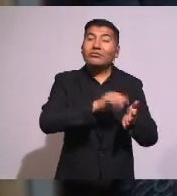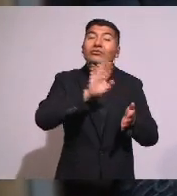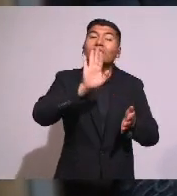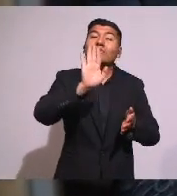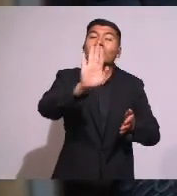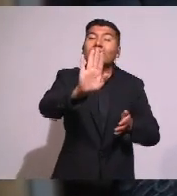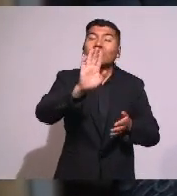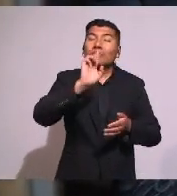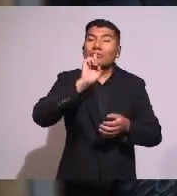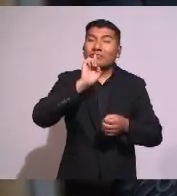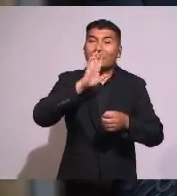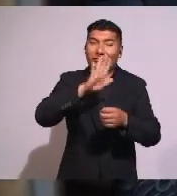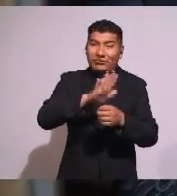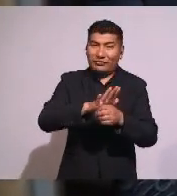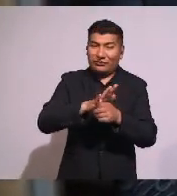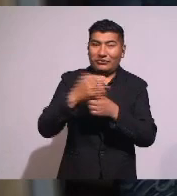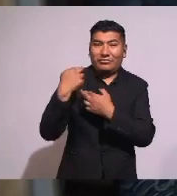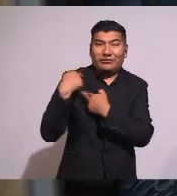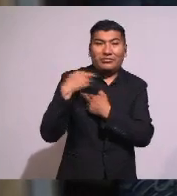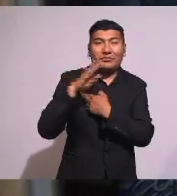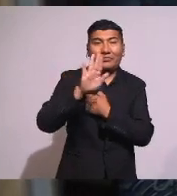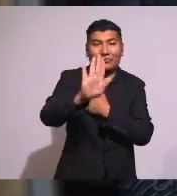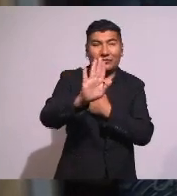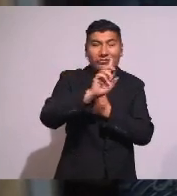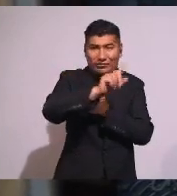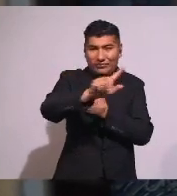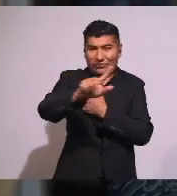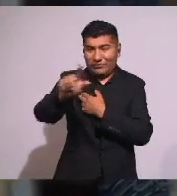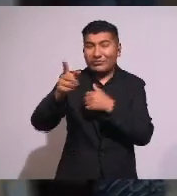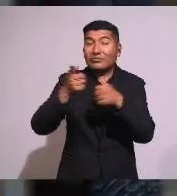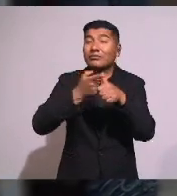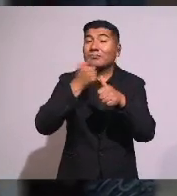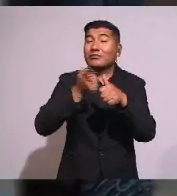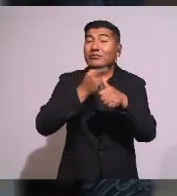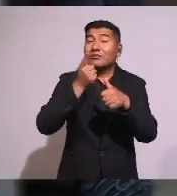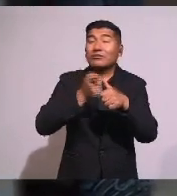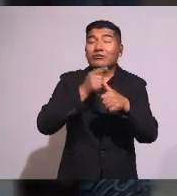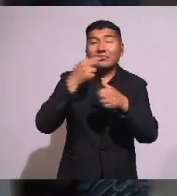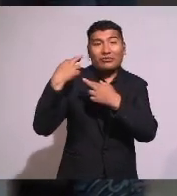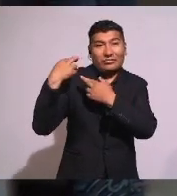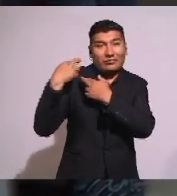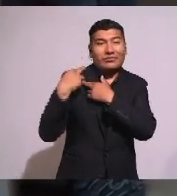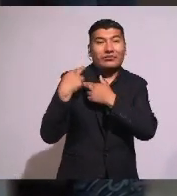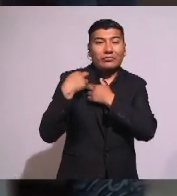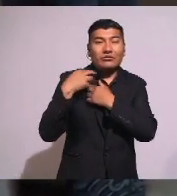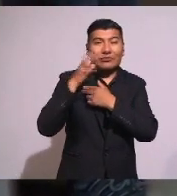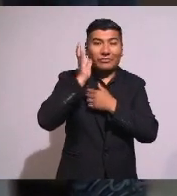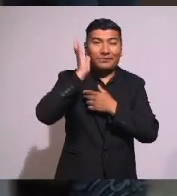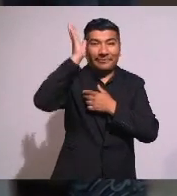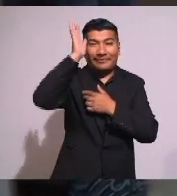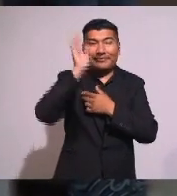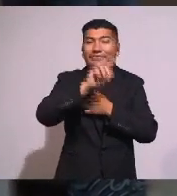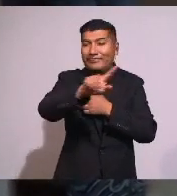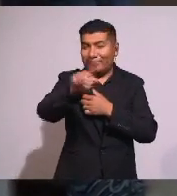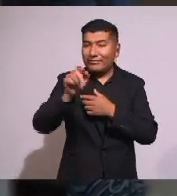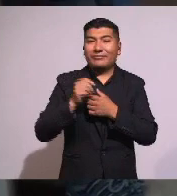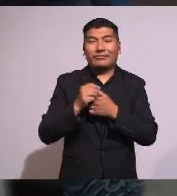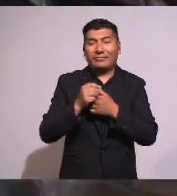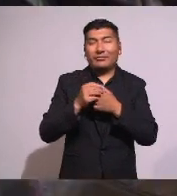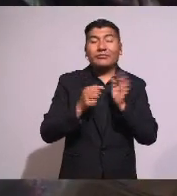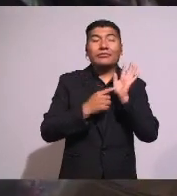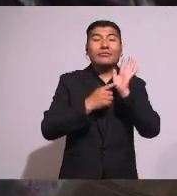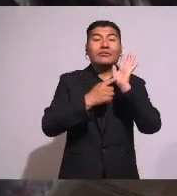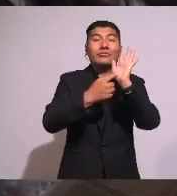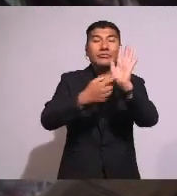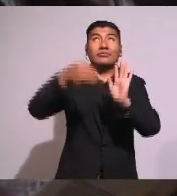primer compromiso. Ustedes son los principales y únicos responsables. Presenten